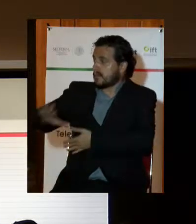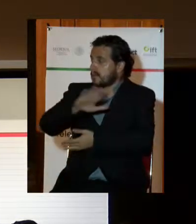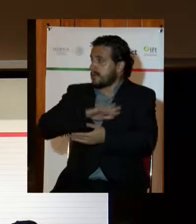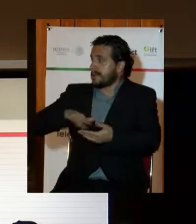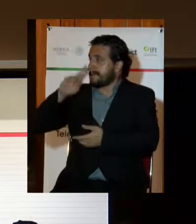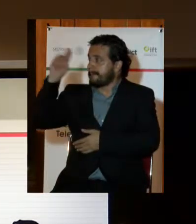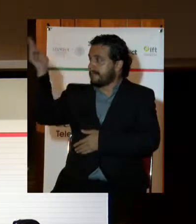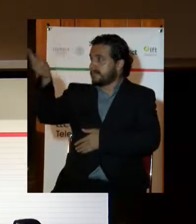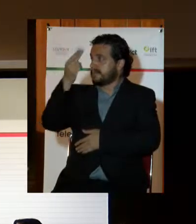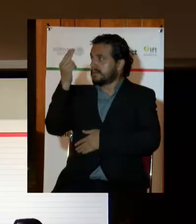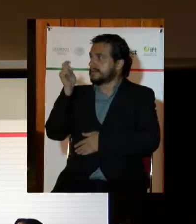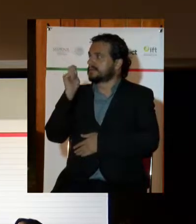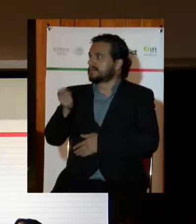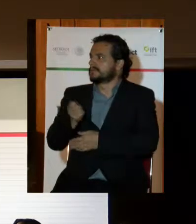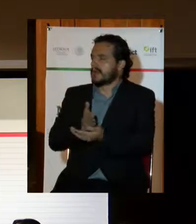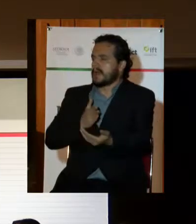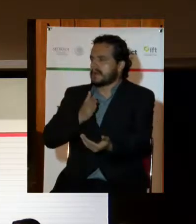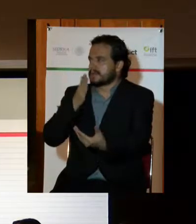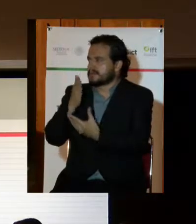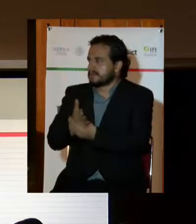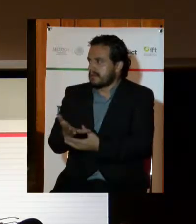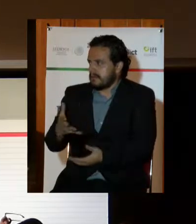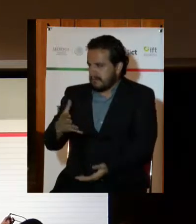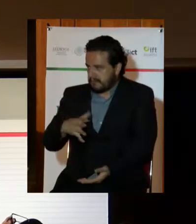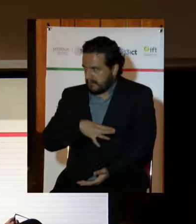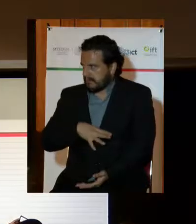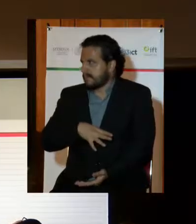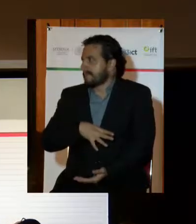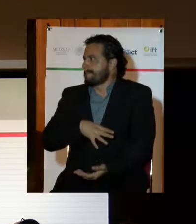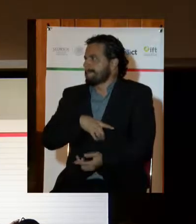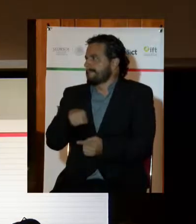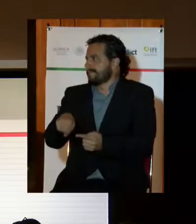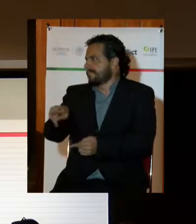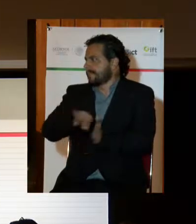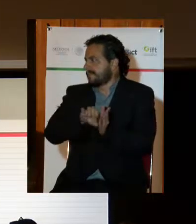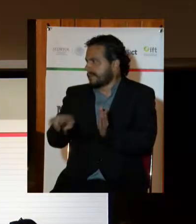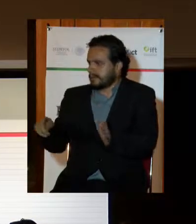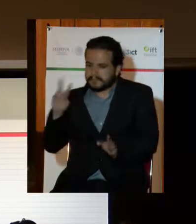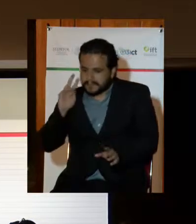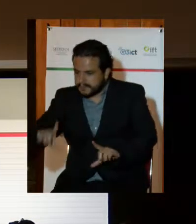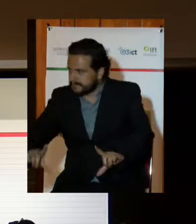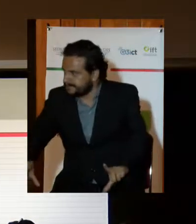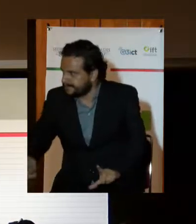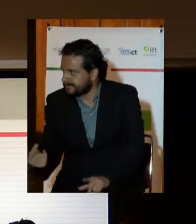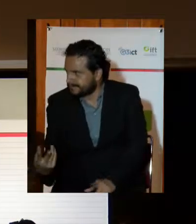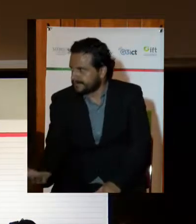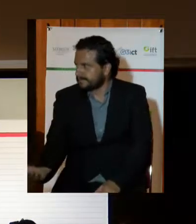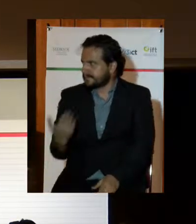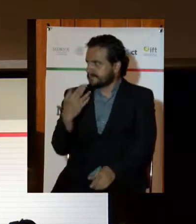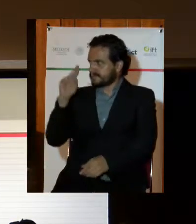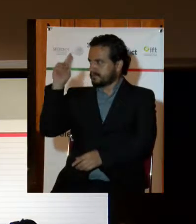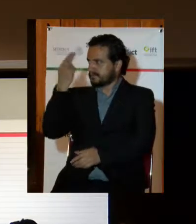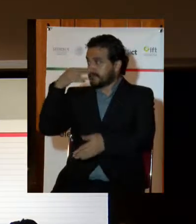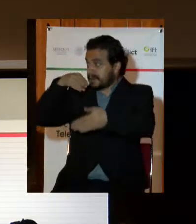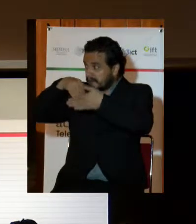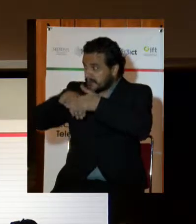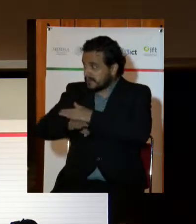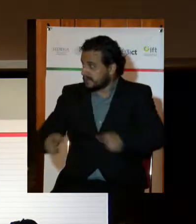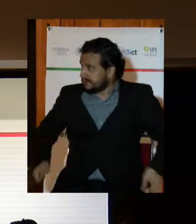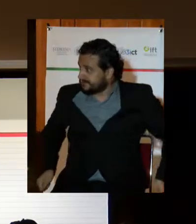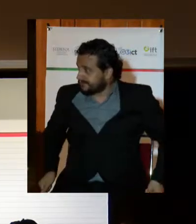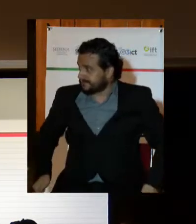hicimos una investigación, digo, muy sencilla, y vimos que la currícula de las escuelas de arquitectura a nivel